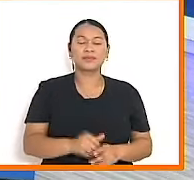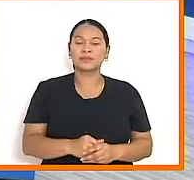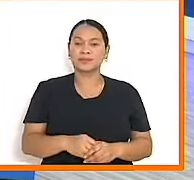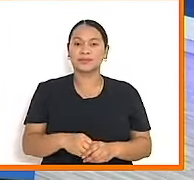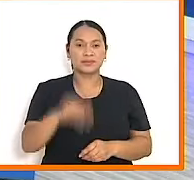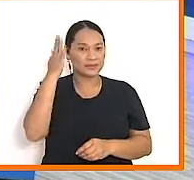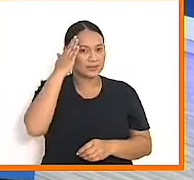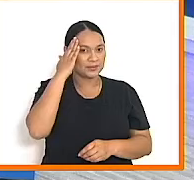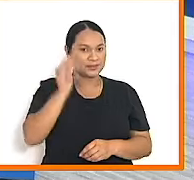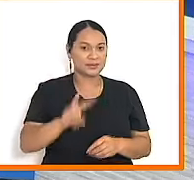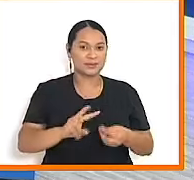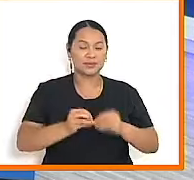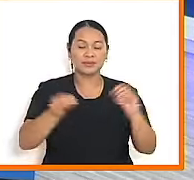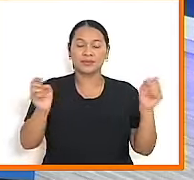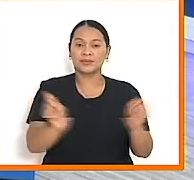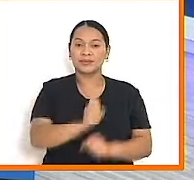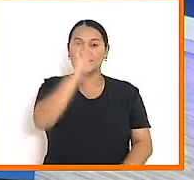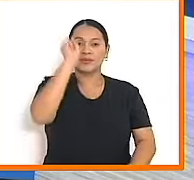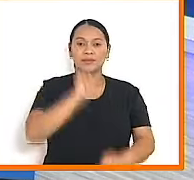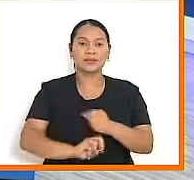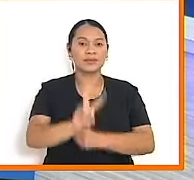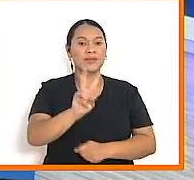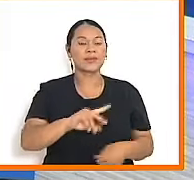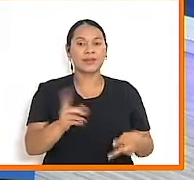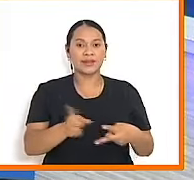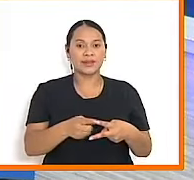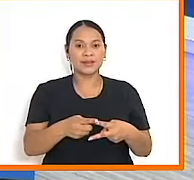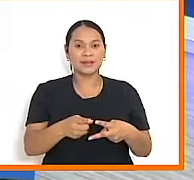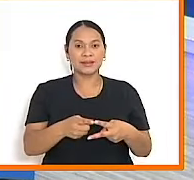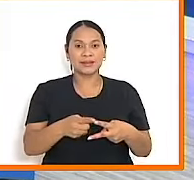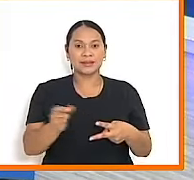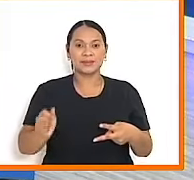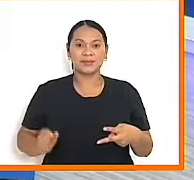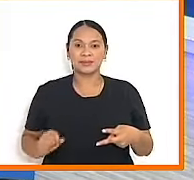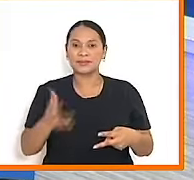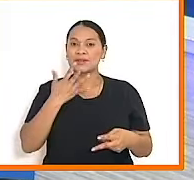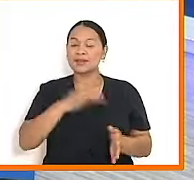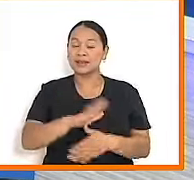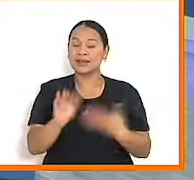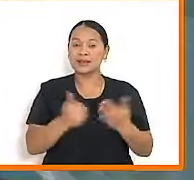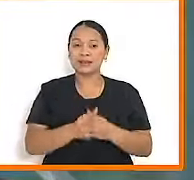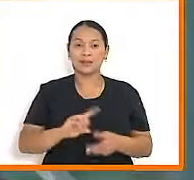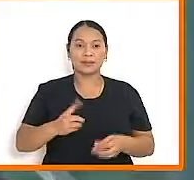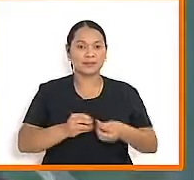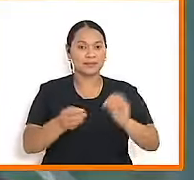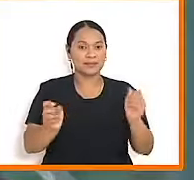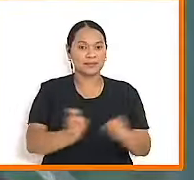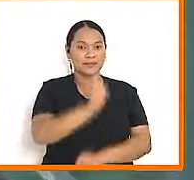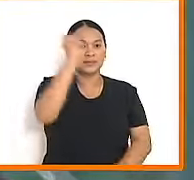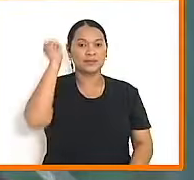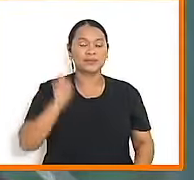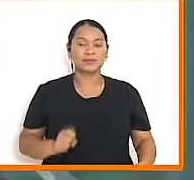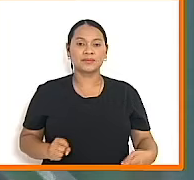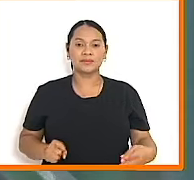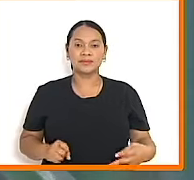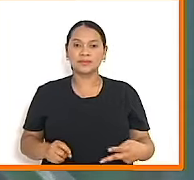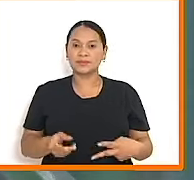4 dígitos, 2 números ganadores y en posición 1, tu primer número con su primer dígito. Mucha suerte. Este